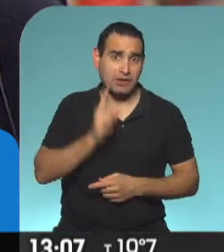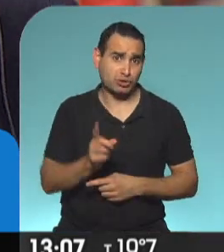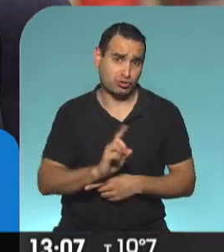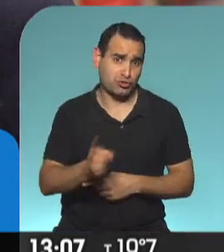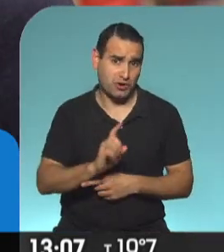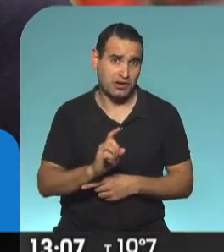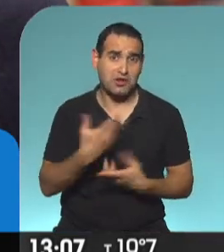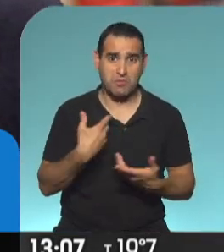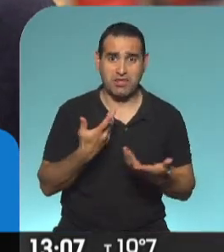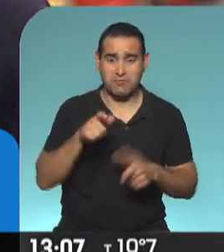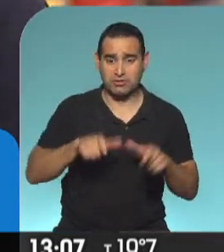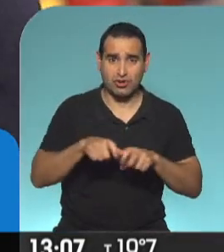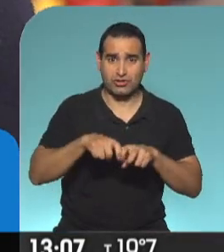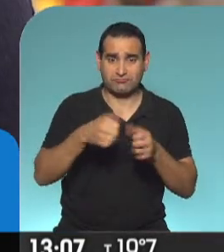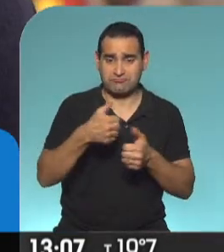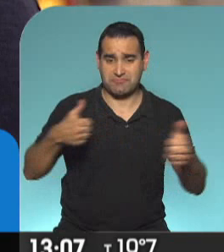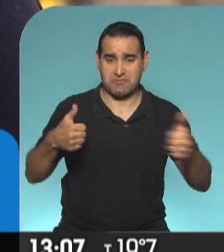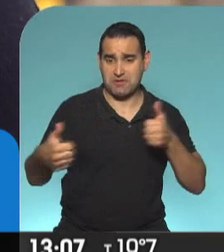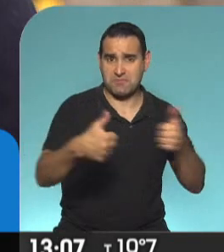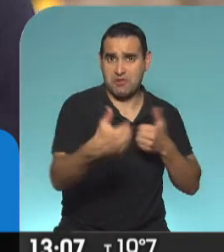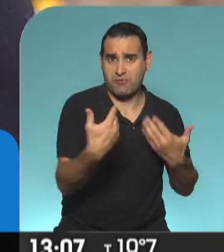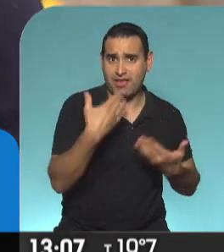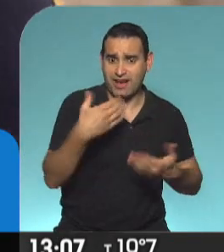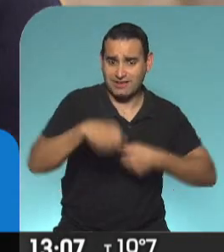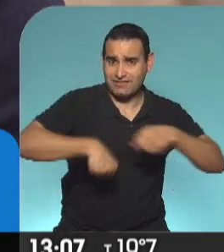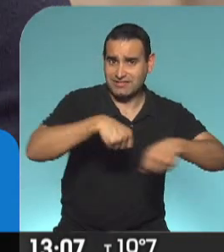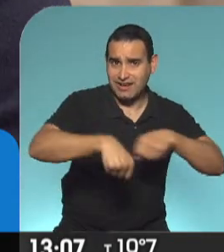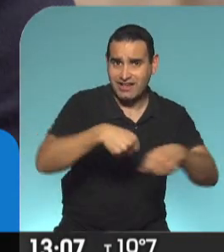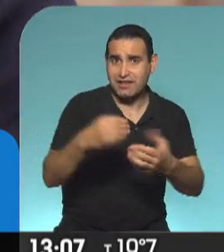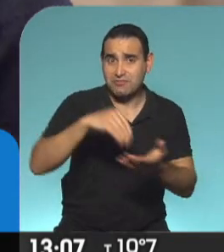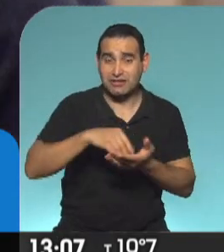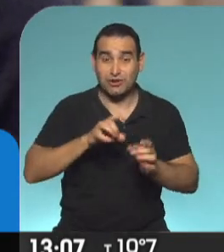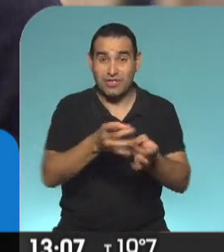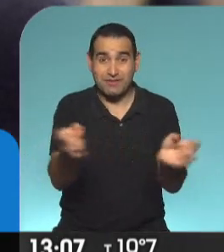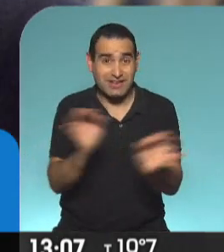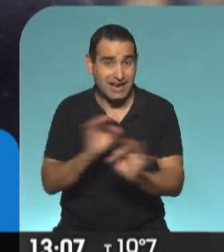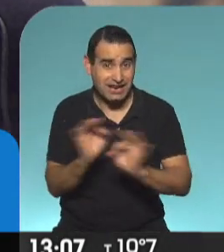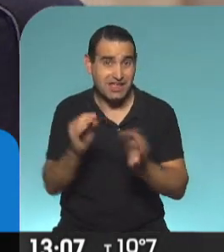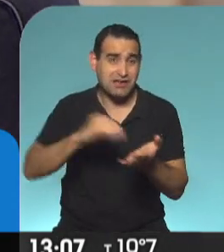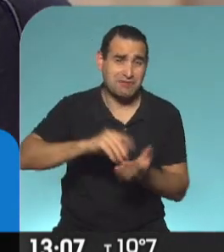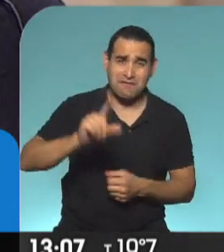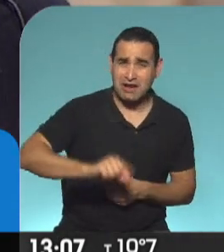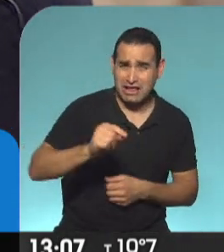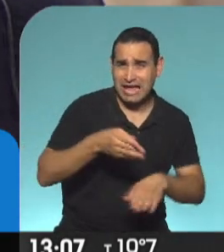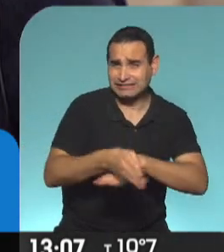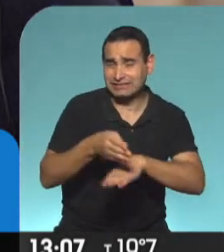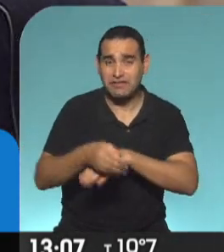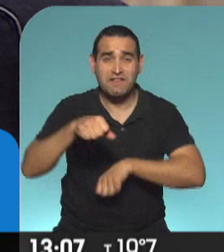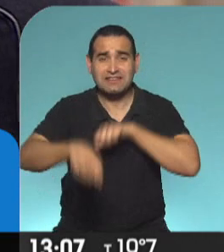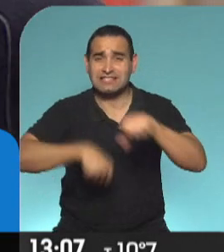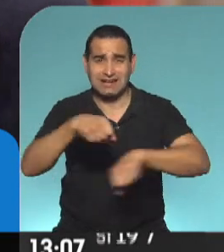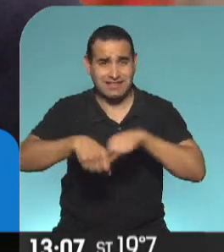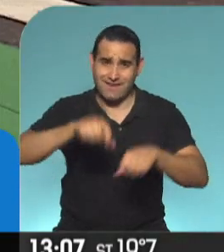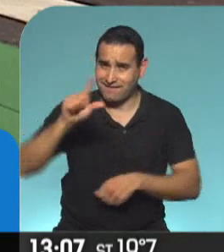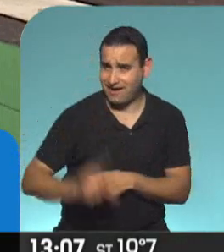puede guardar el distanciamiento social y, por supuesto, sin contaminar, económicamente de manera muy accesible. Usar la bici es